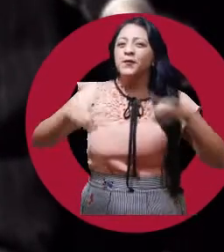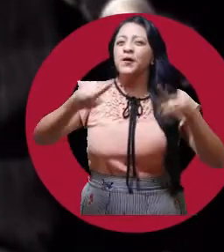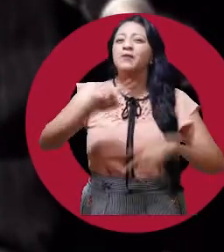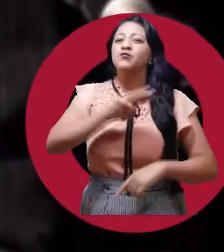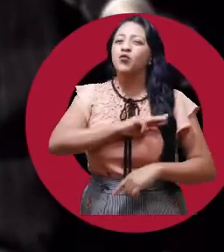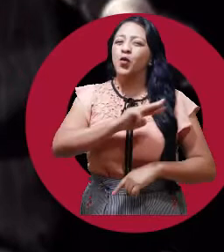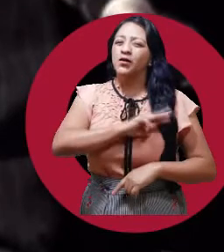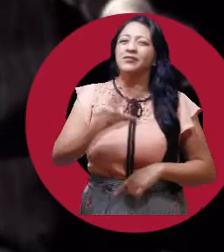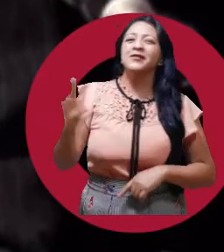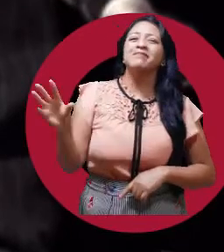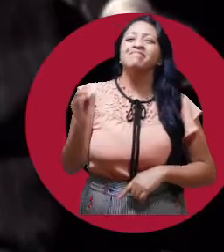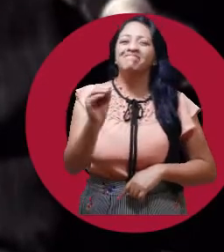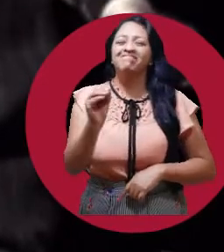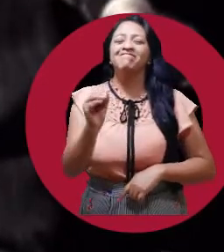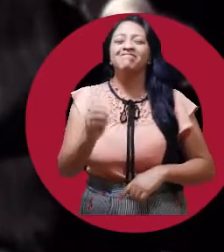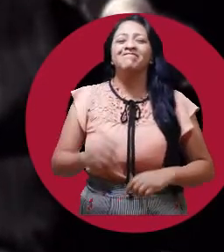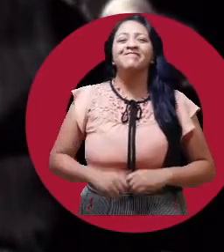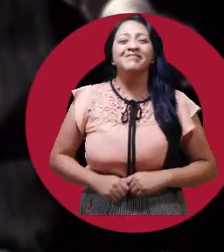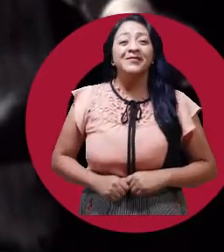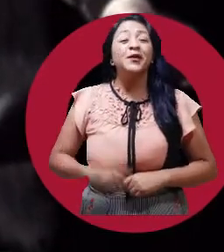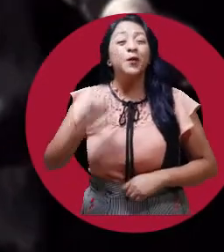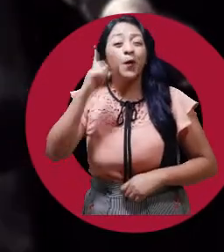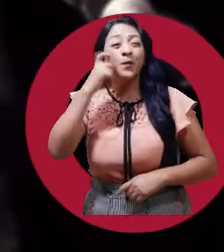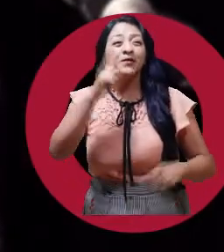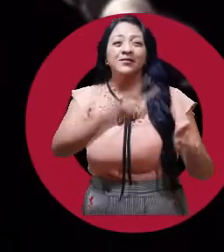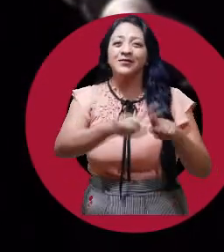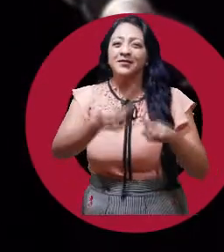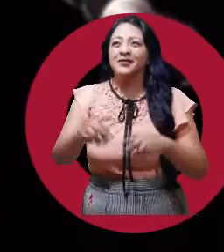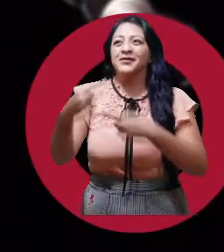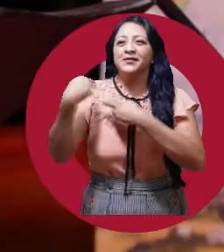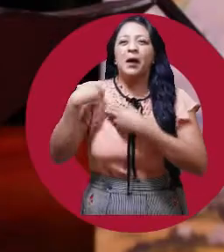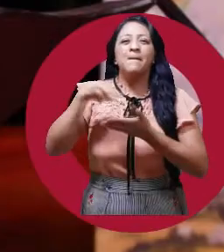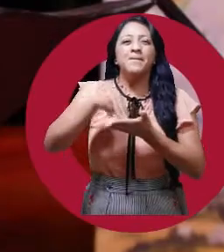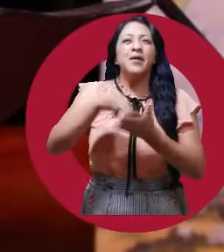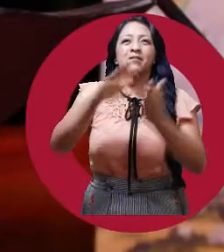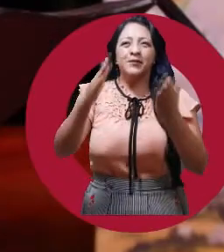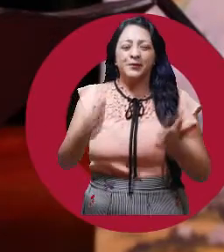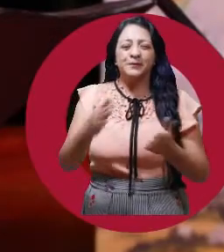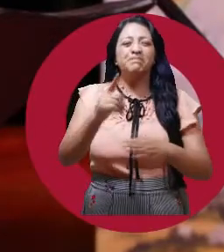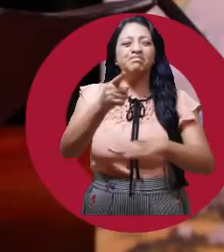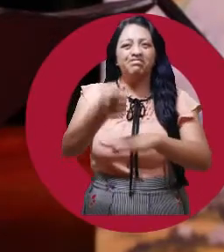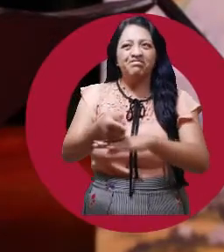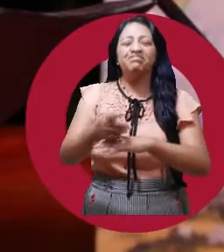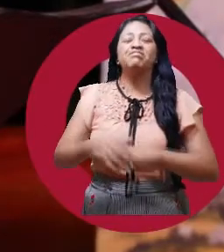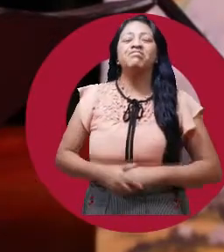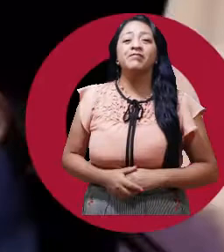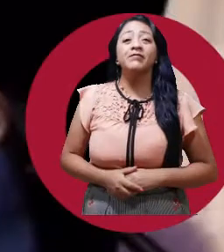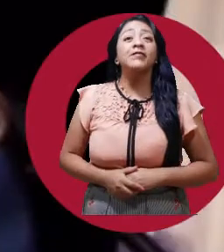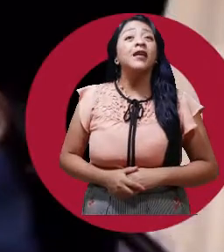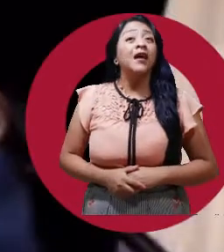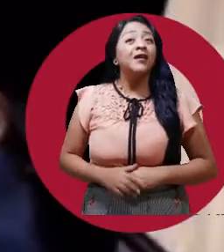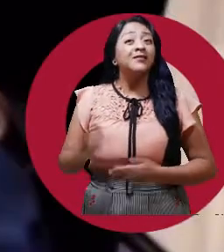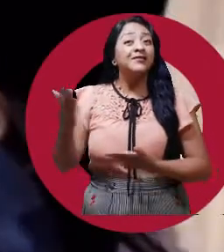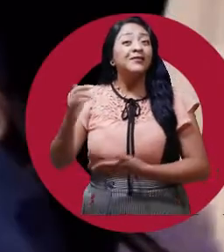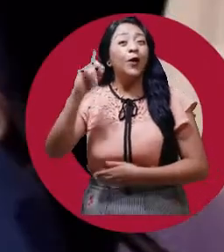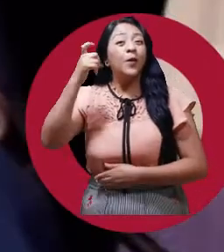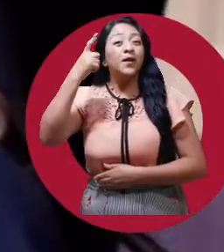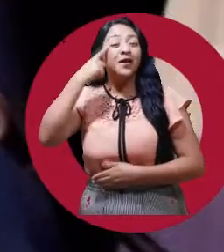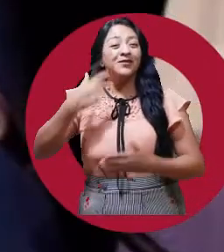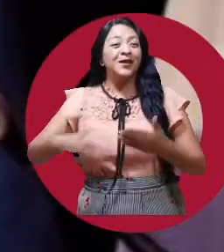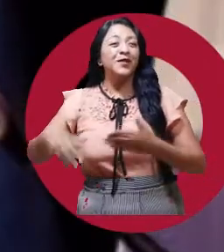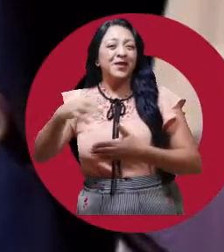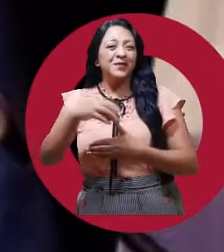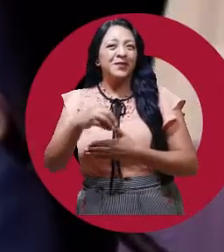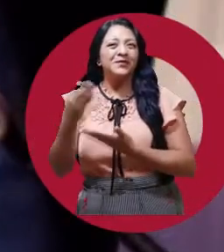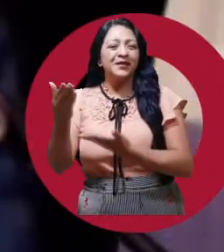y prohíbe a los gobiernos descentralizados y miembros de este consorcio. Marcelo Simbaña, gobernador de Imbabura. Qué bueno que estemos en